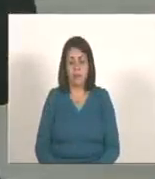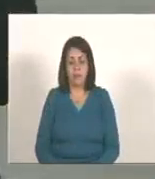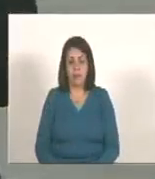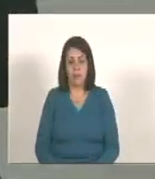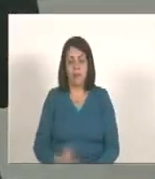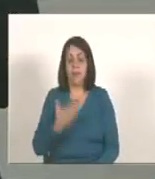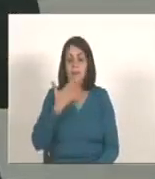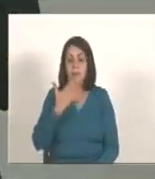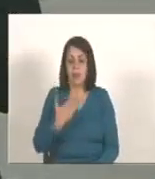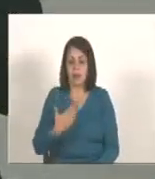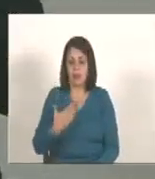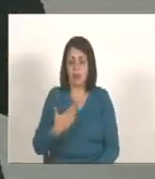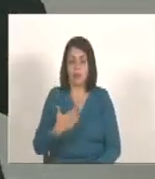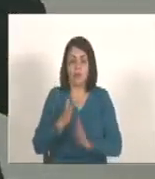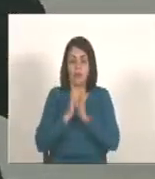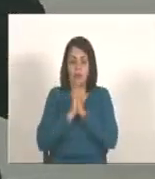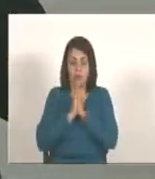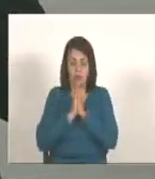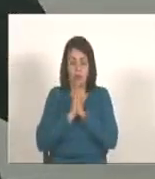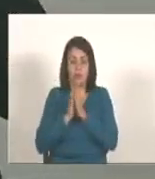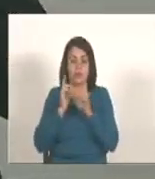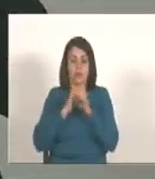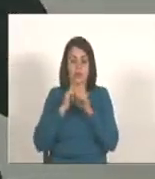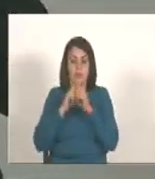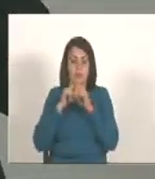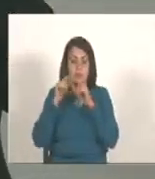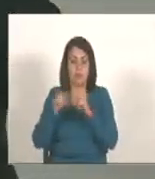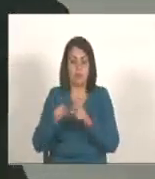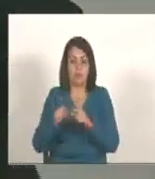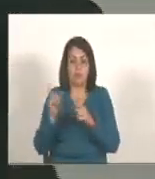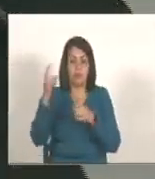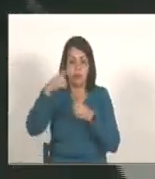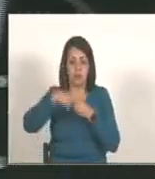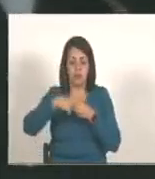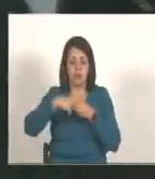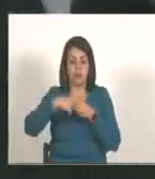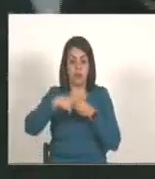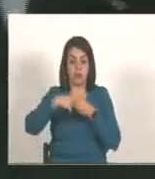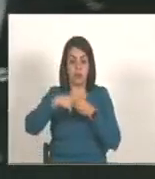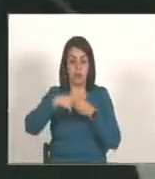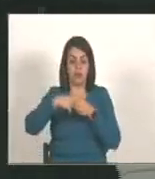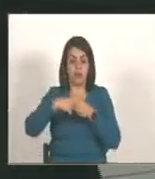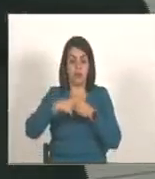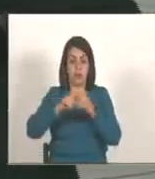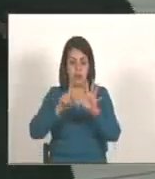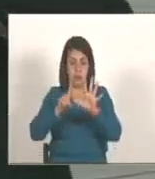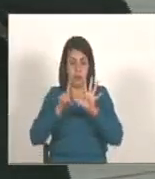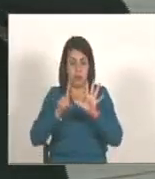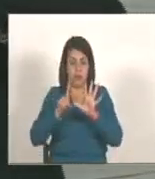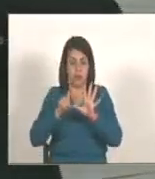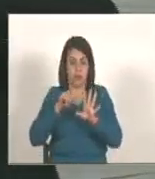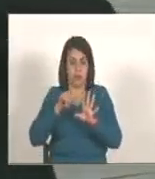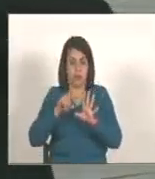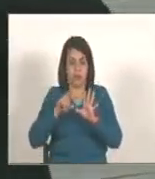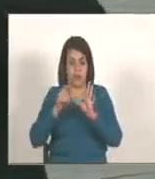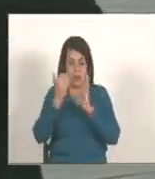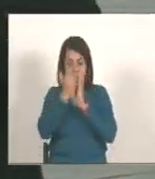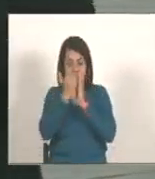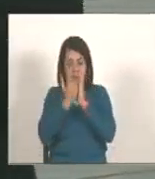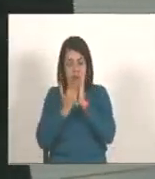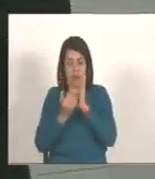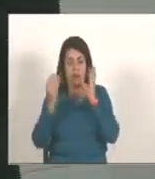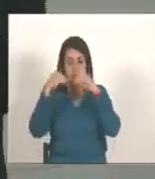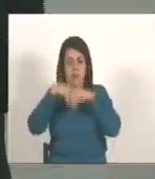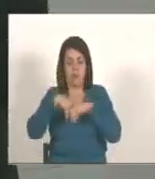Voy a someter a consideración entonces que se incorpore un sexto punto en los